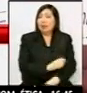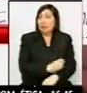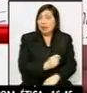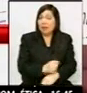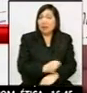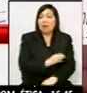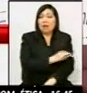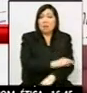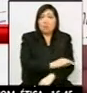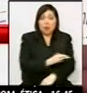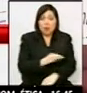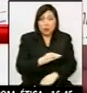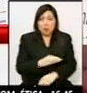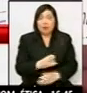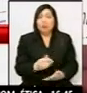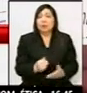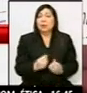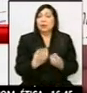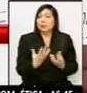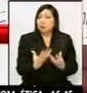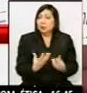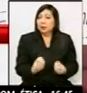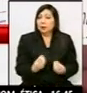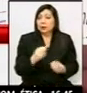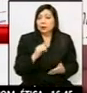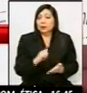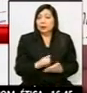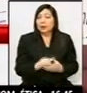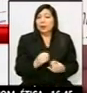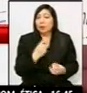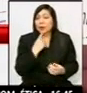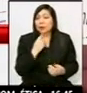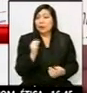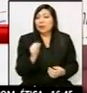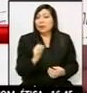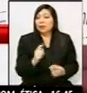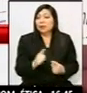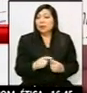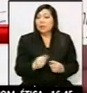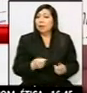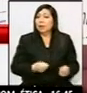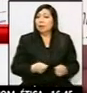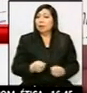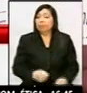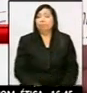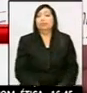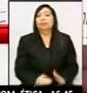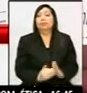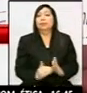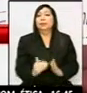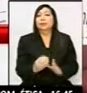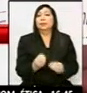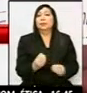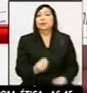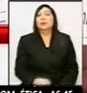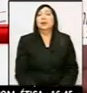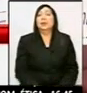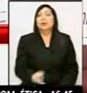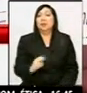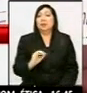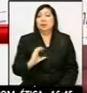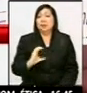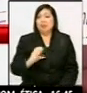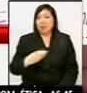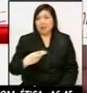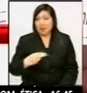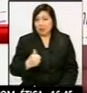Moquegua, seca valles en favor de la minería, como el Valle del Cinto, maneja las represas altoandinas como Vizcacha, Suches,